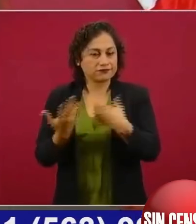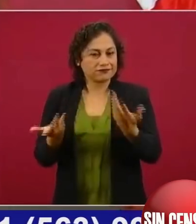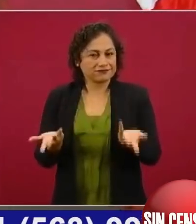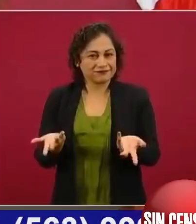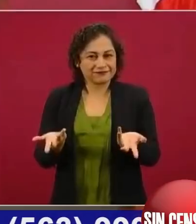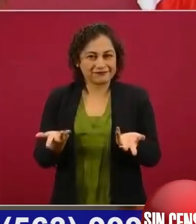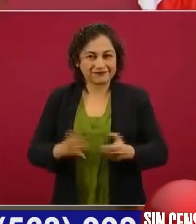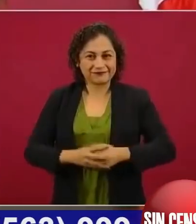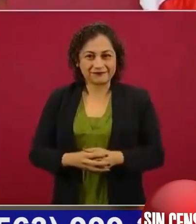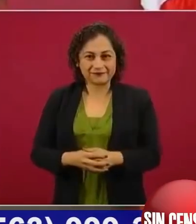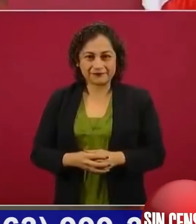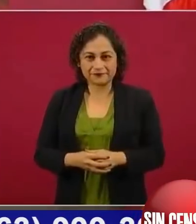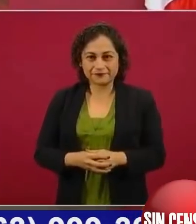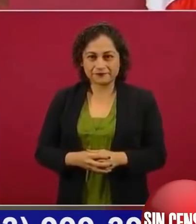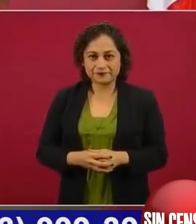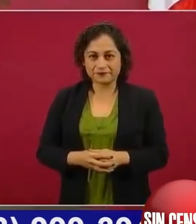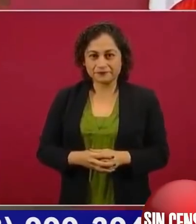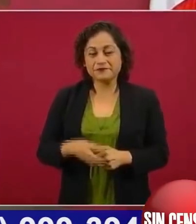Todo